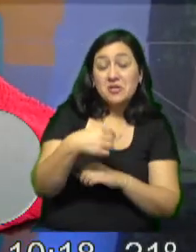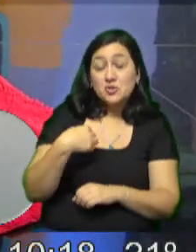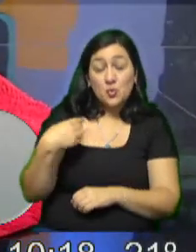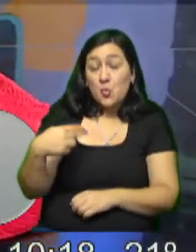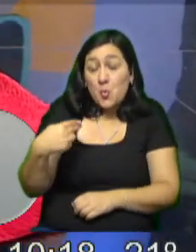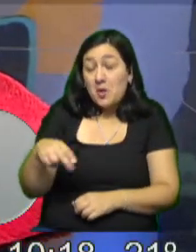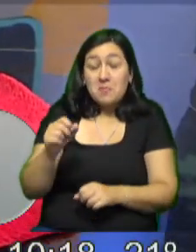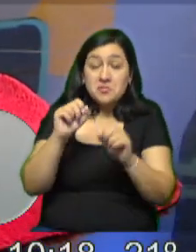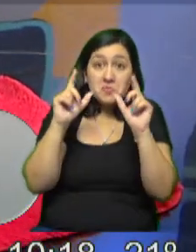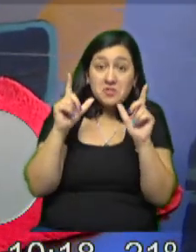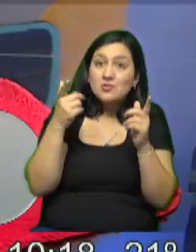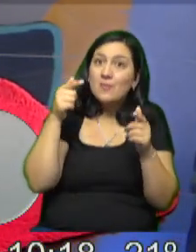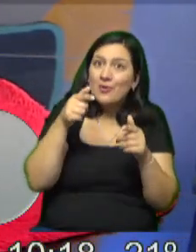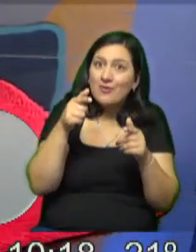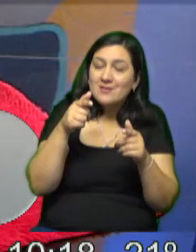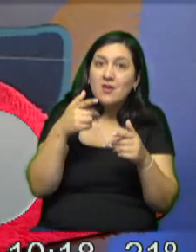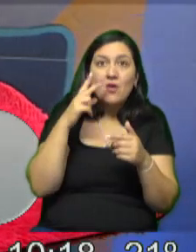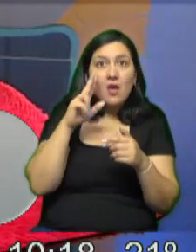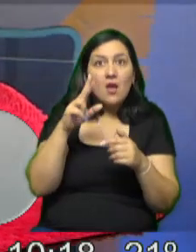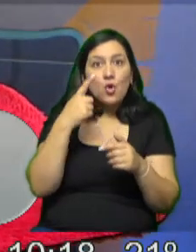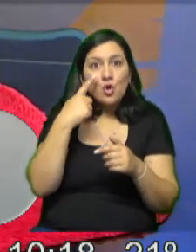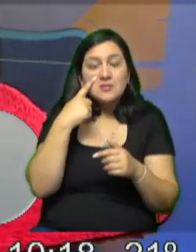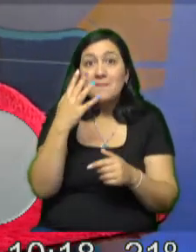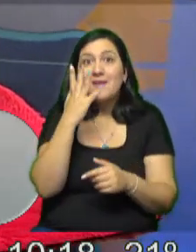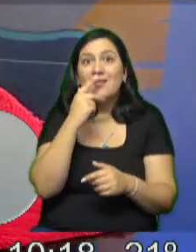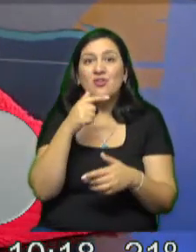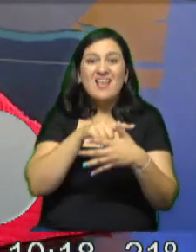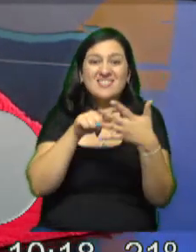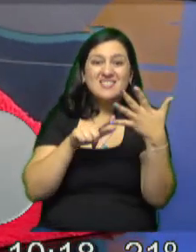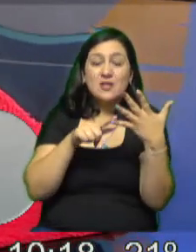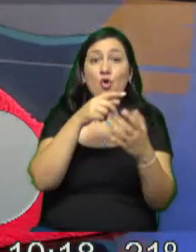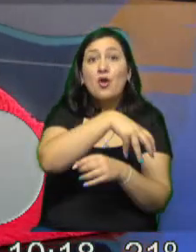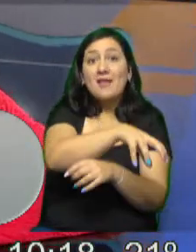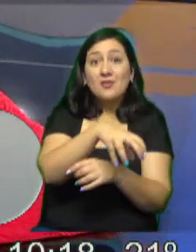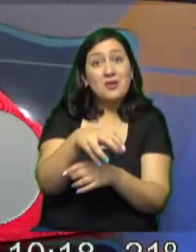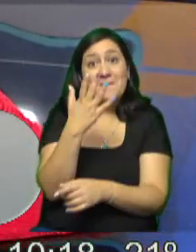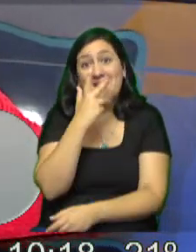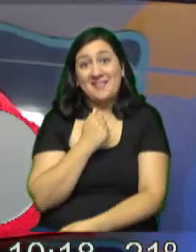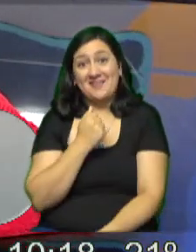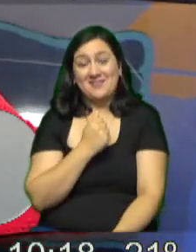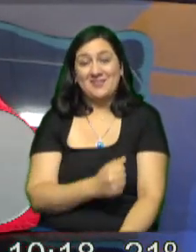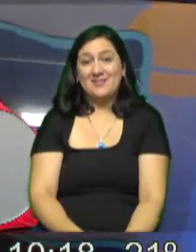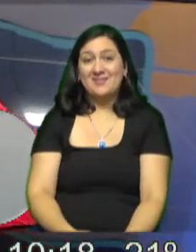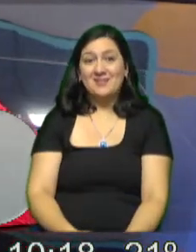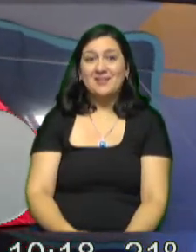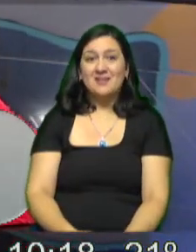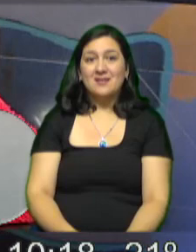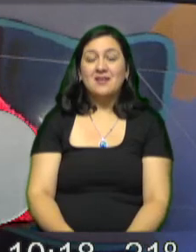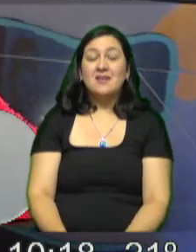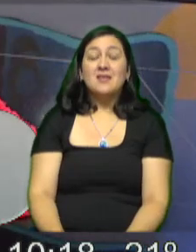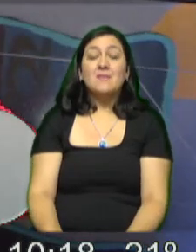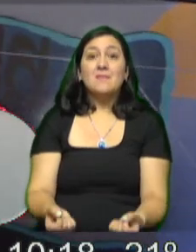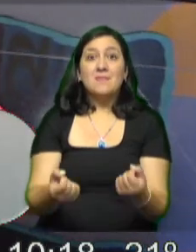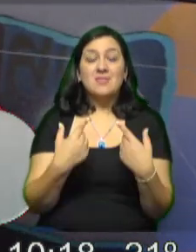prestado atención y me parecieron una maravilla. Todas, bueno, las cinco categorías me parecen una maravilla. Y me dejaron en